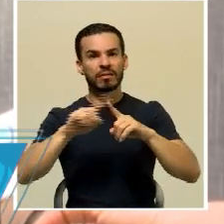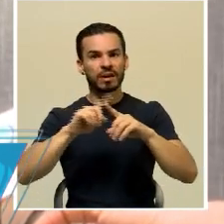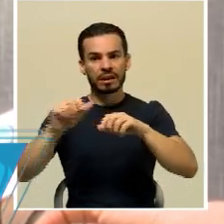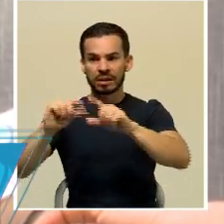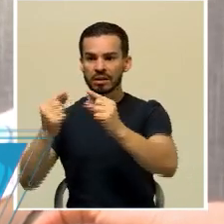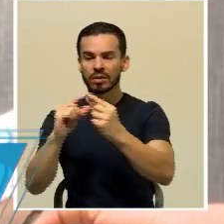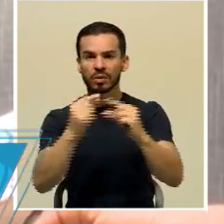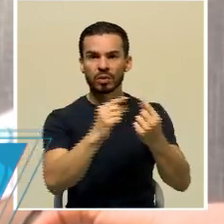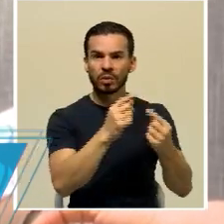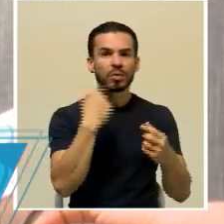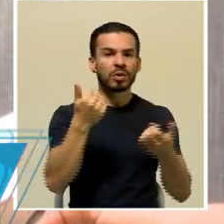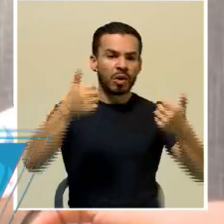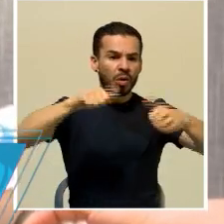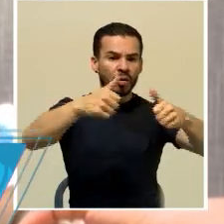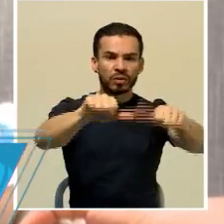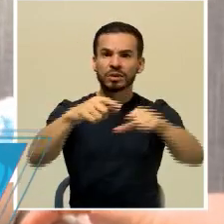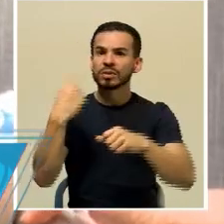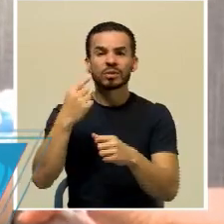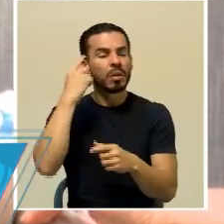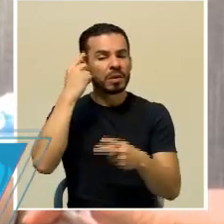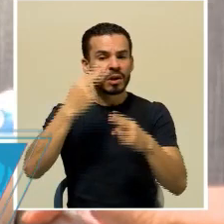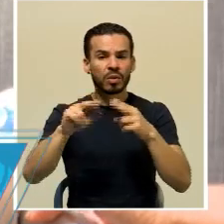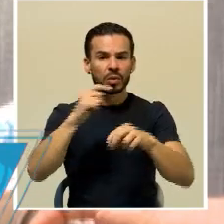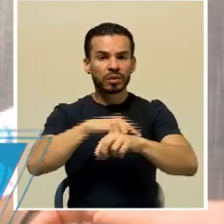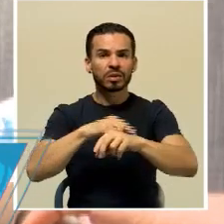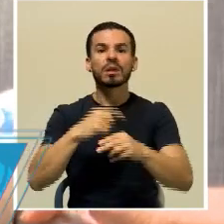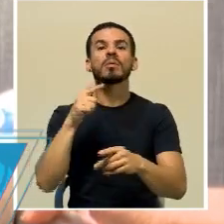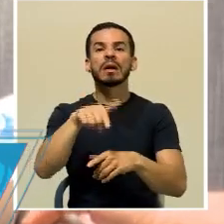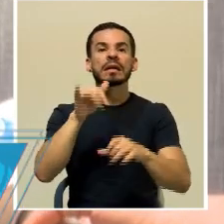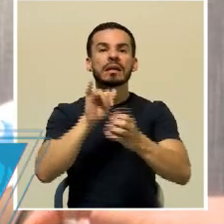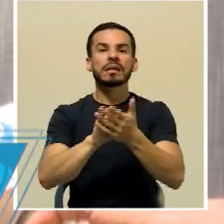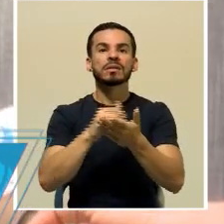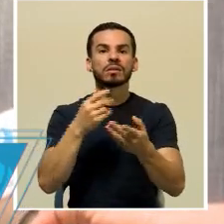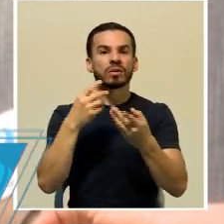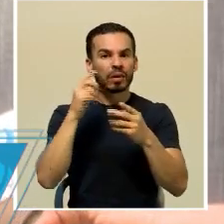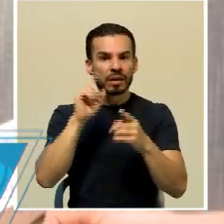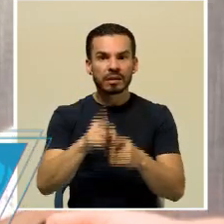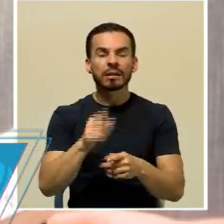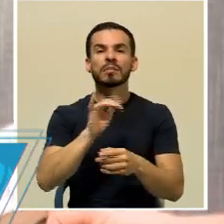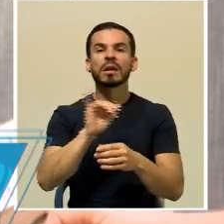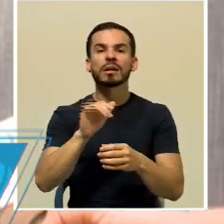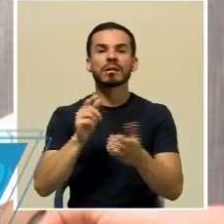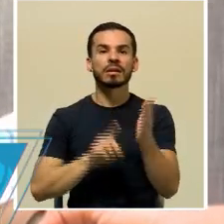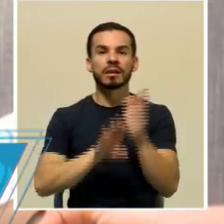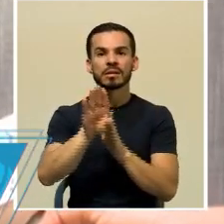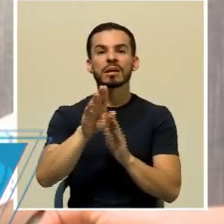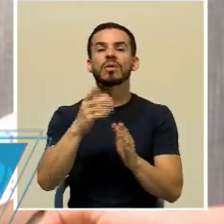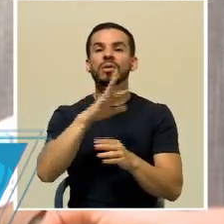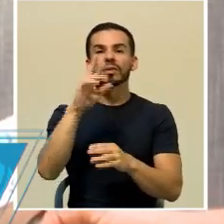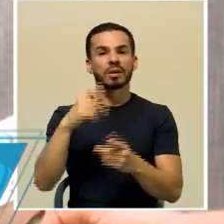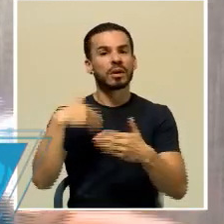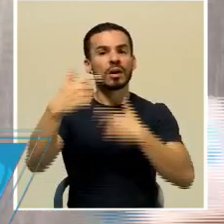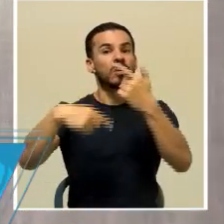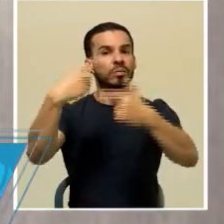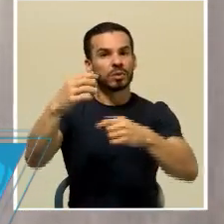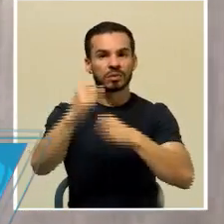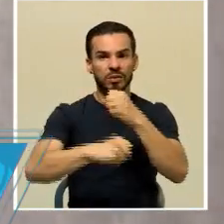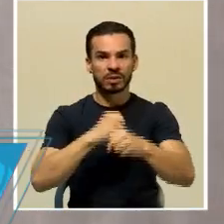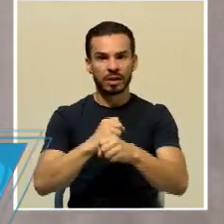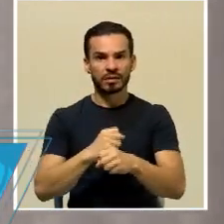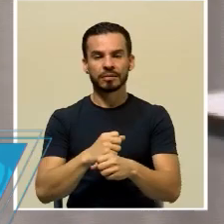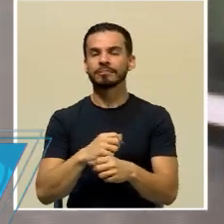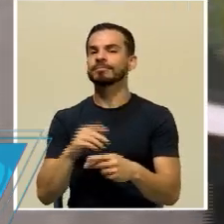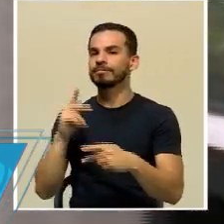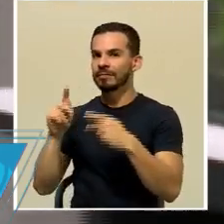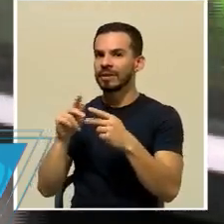hacer un consenso y no solamente pensar en el muy corto plazo, sino que esto va a determinar también el desarrollo de Costa Rica en los próximos años.